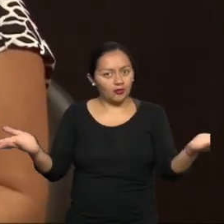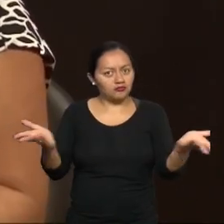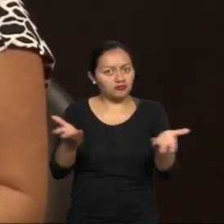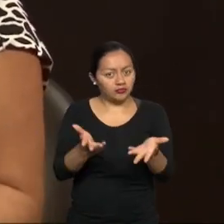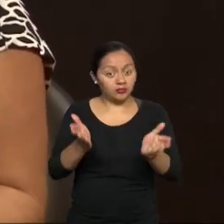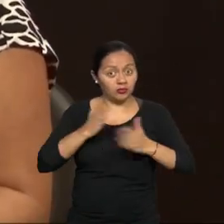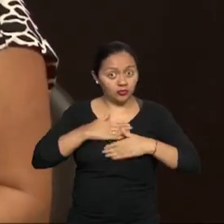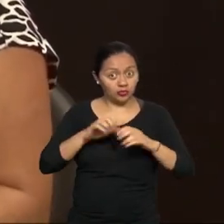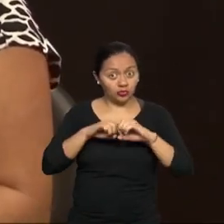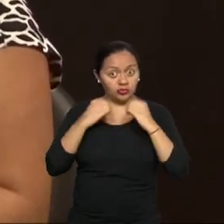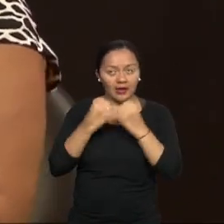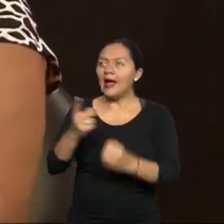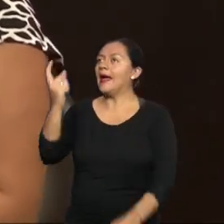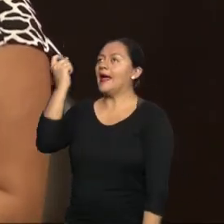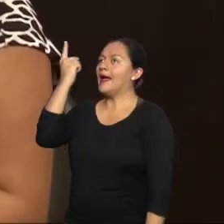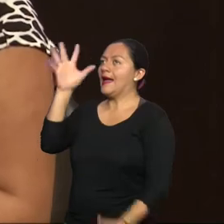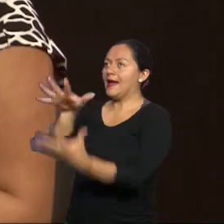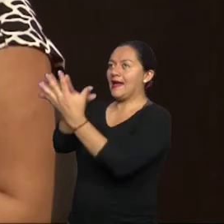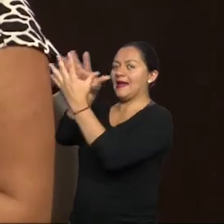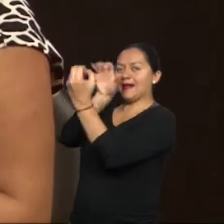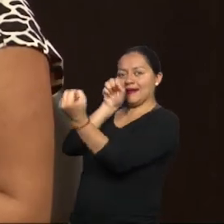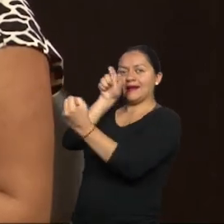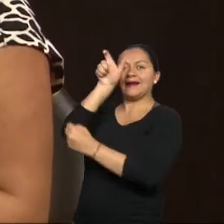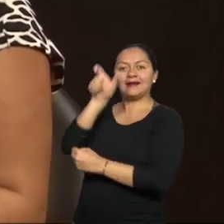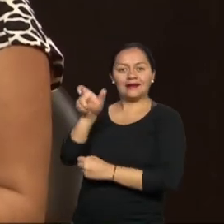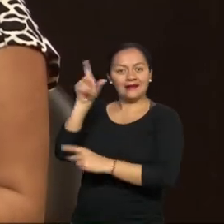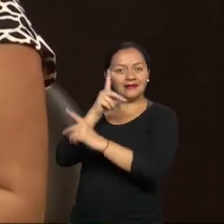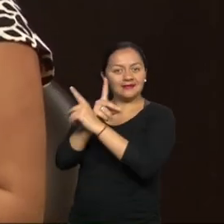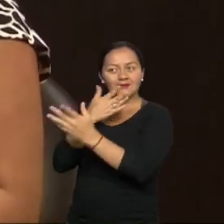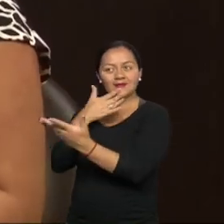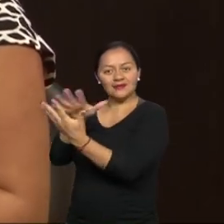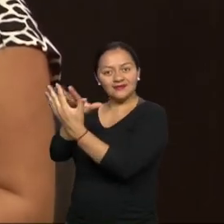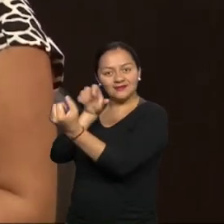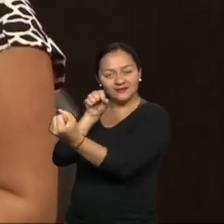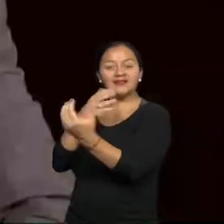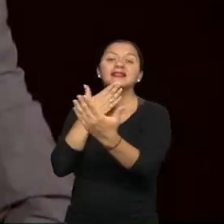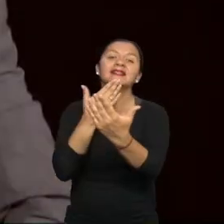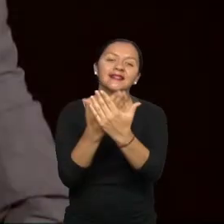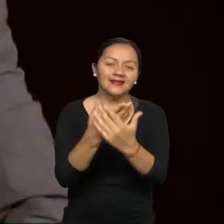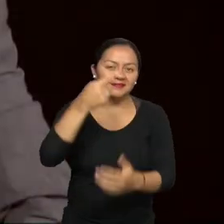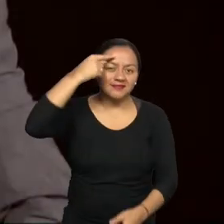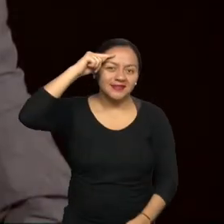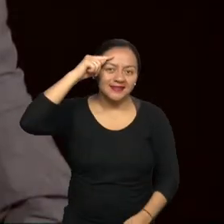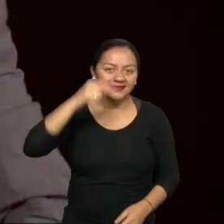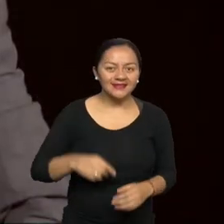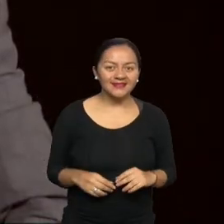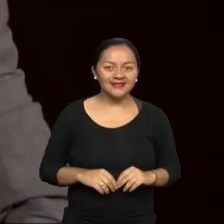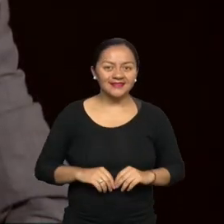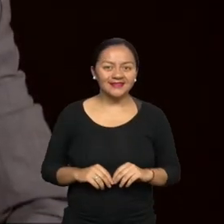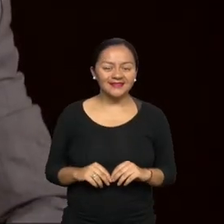nosotros a los requerimientos y necesidades de las personas con discapacidad. Muchas gracias, Miguel, por acompañarnos el día de hoy.